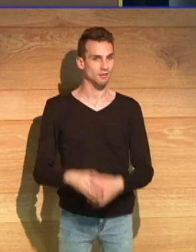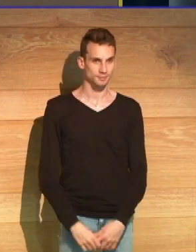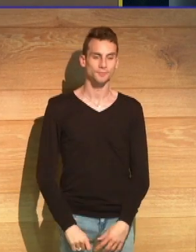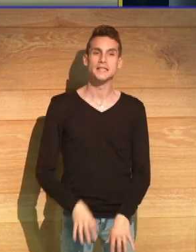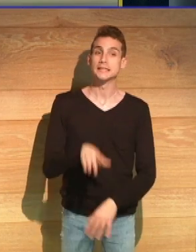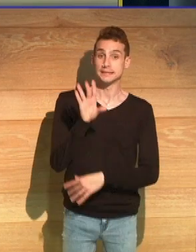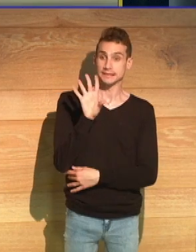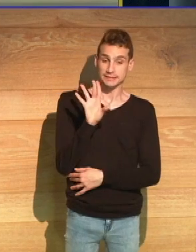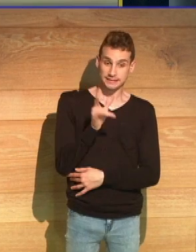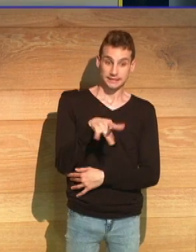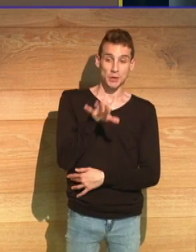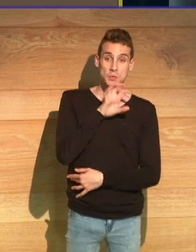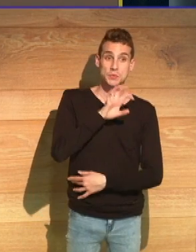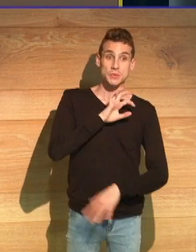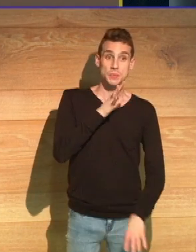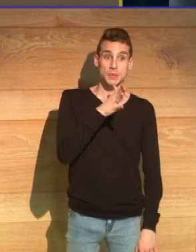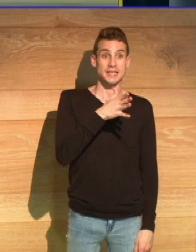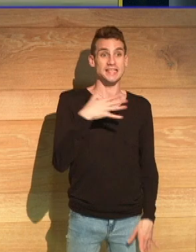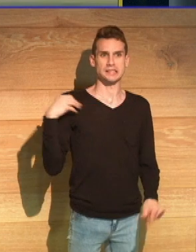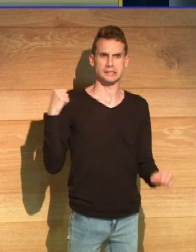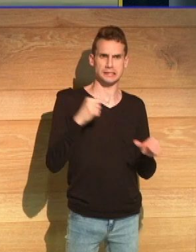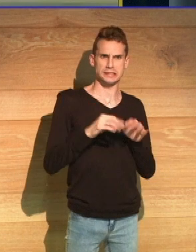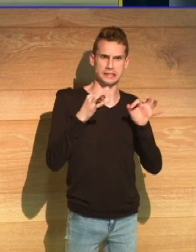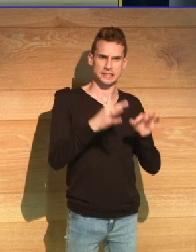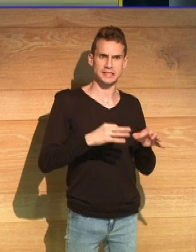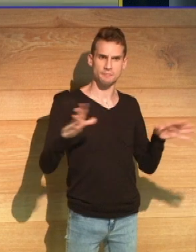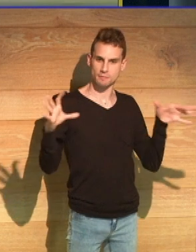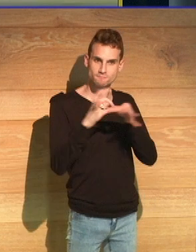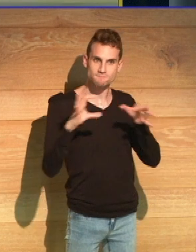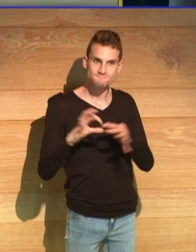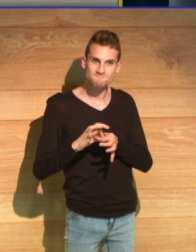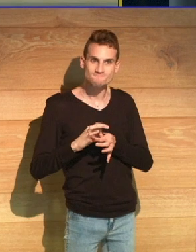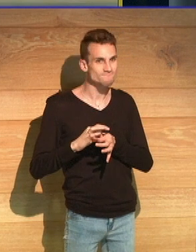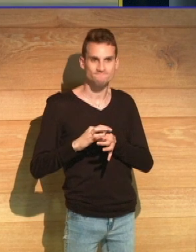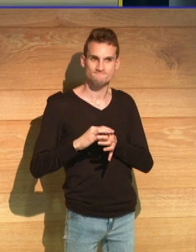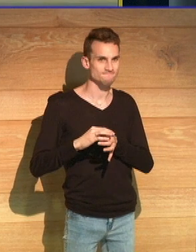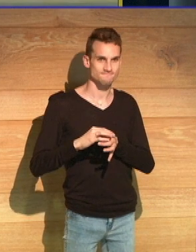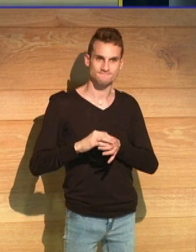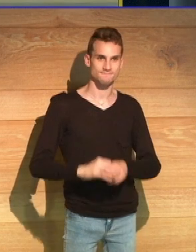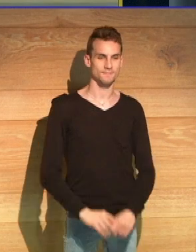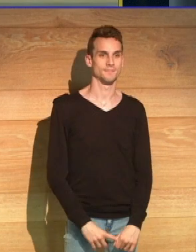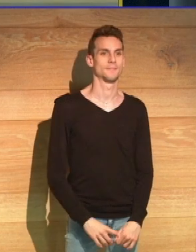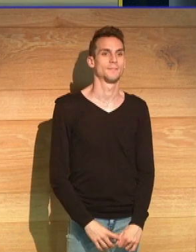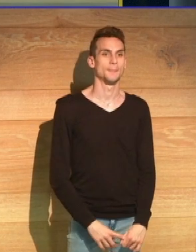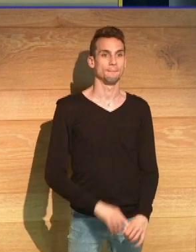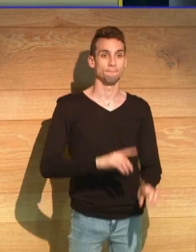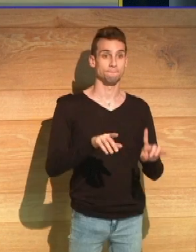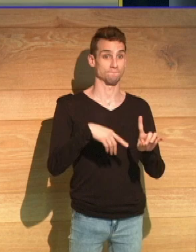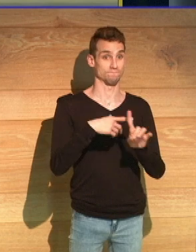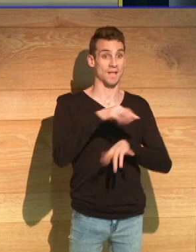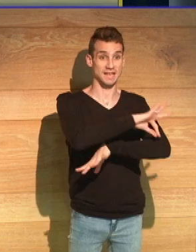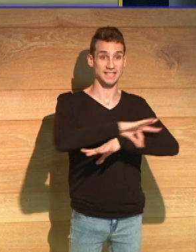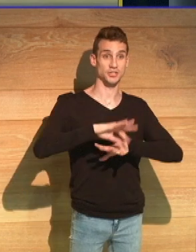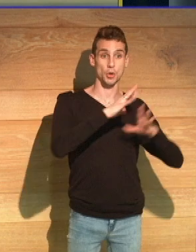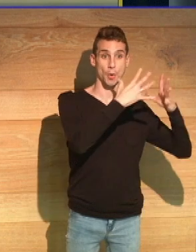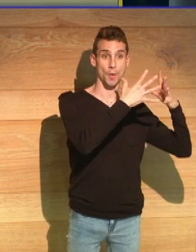Sí, pero es curioso porque no siempre se asocia a él esa figura. De hecho, el arquitecto americano